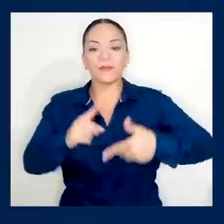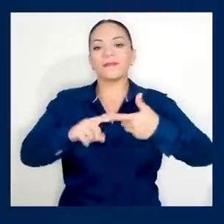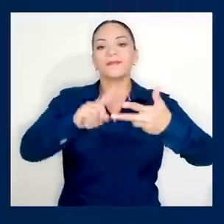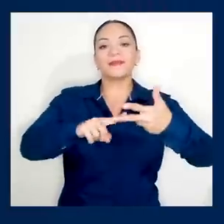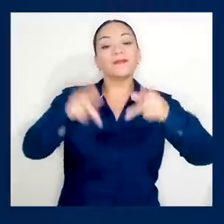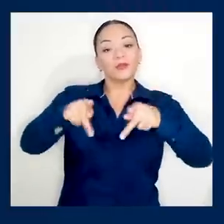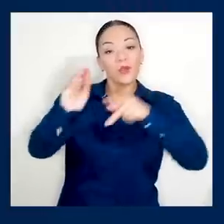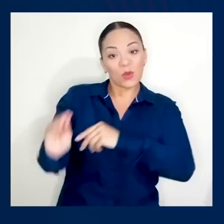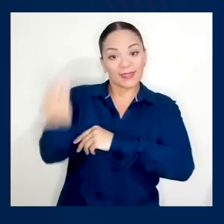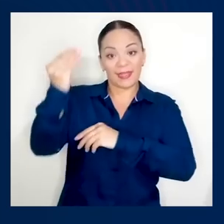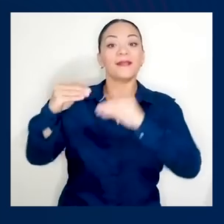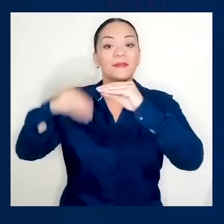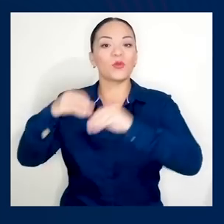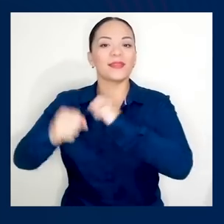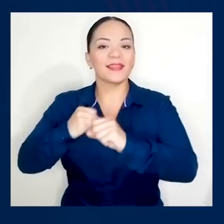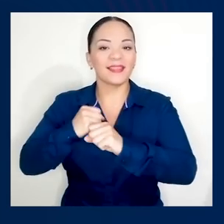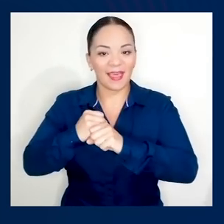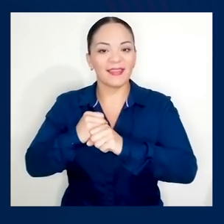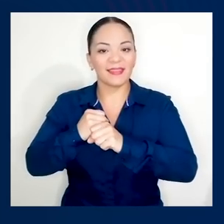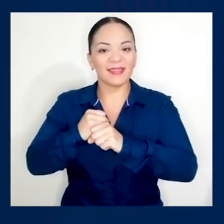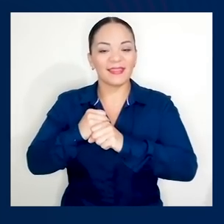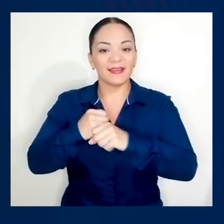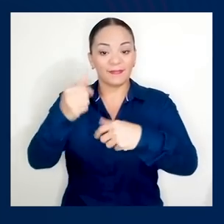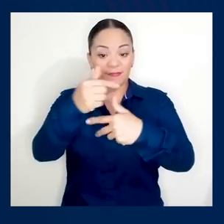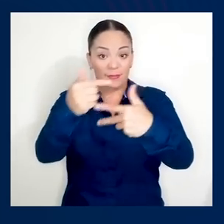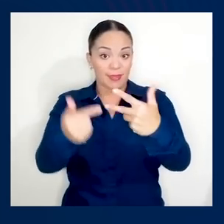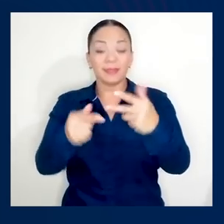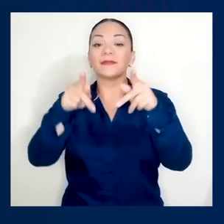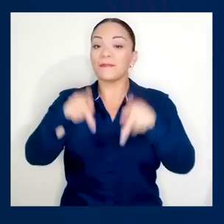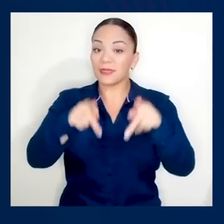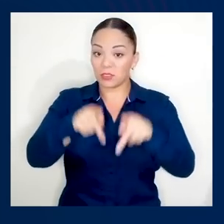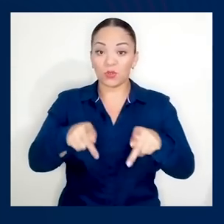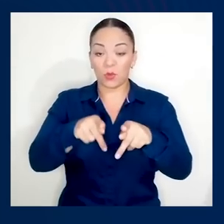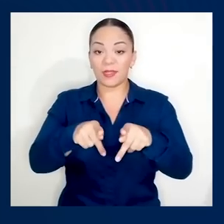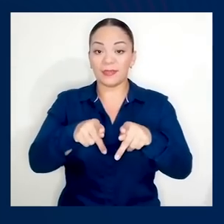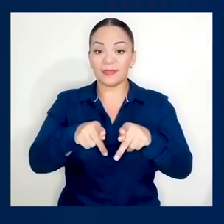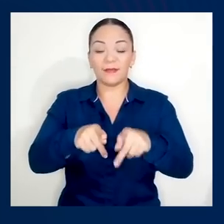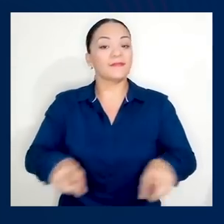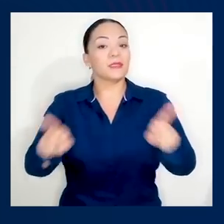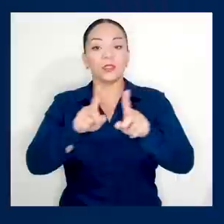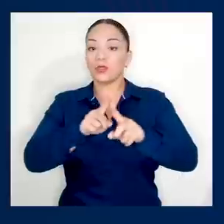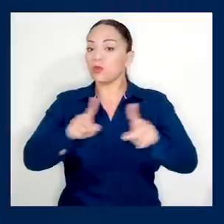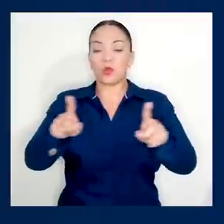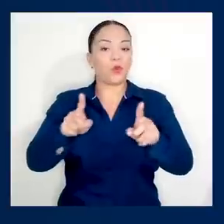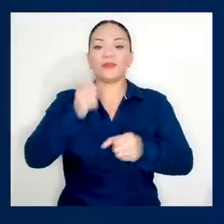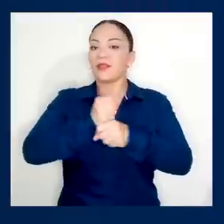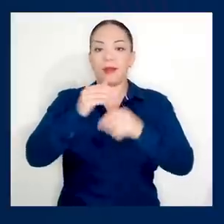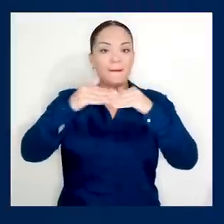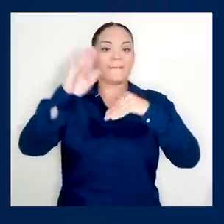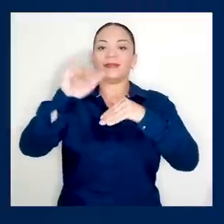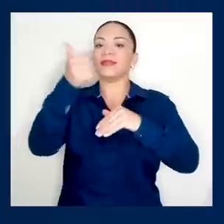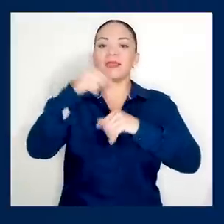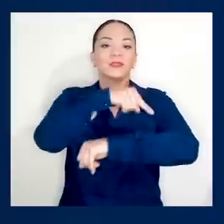hijos, los adolescentes menores de edad, a esa gente bajo ninguna circunstancia la van a poder poner a